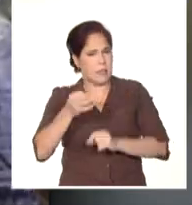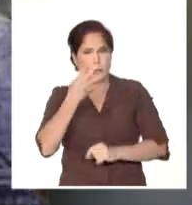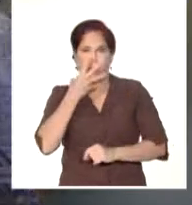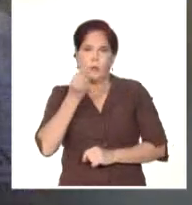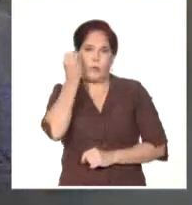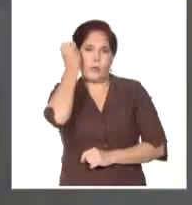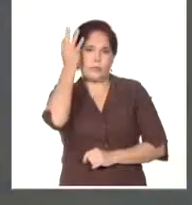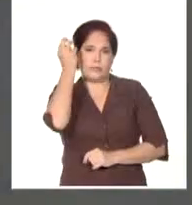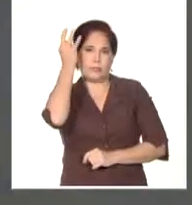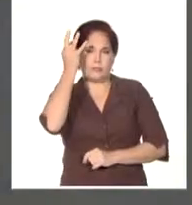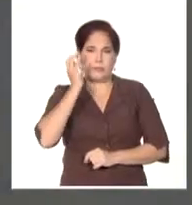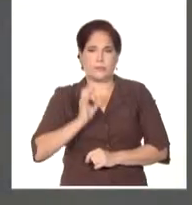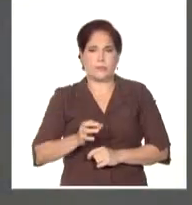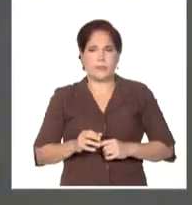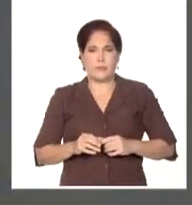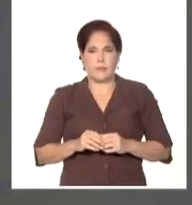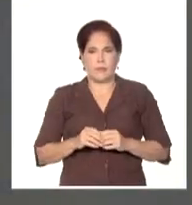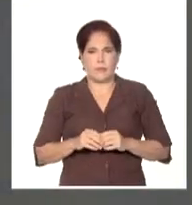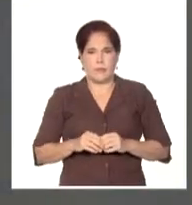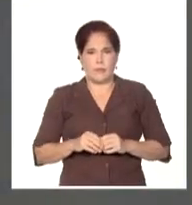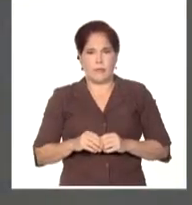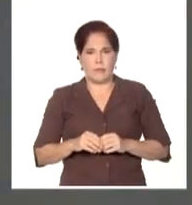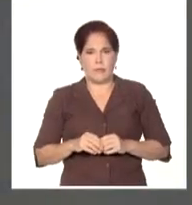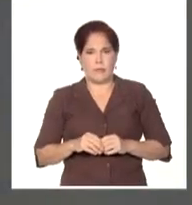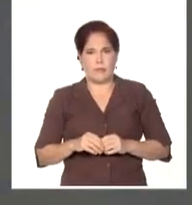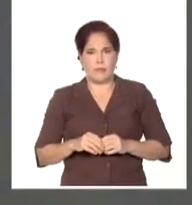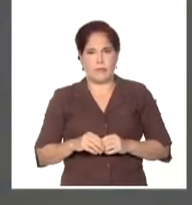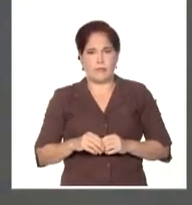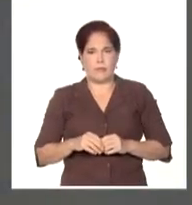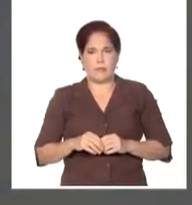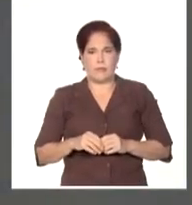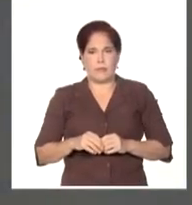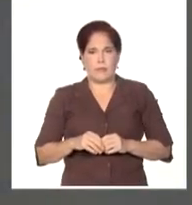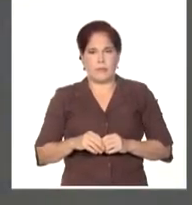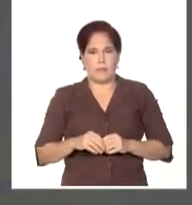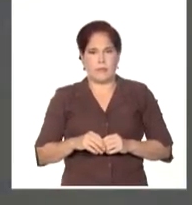Oniel Alejandro y Jenny Fleites, Sistema Informativo de la Televisión Cubana.